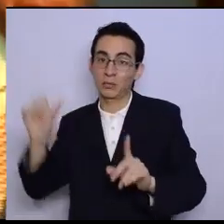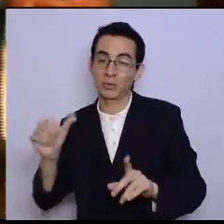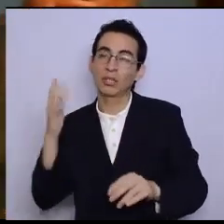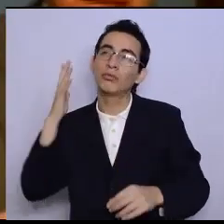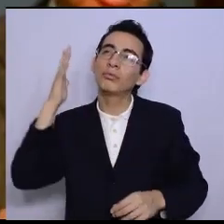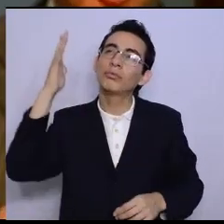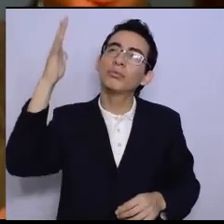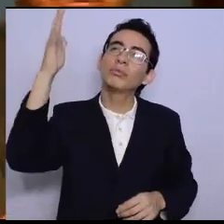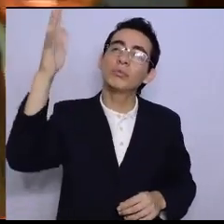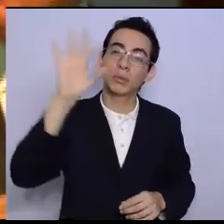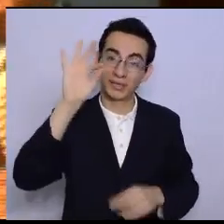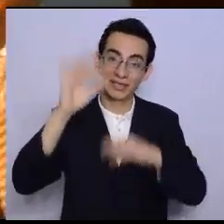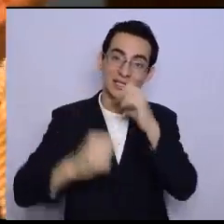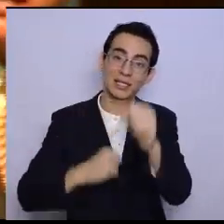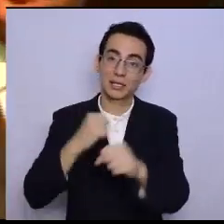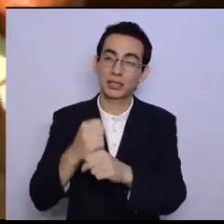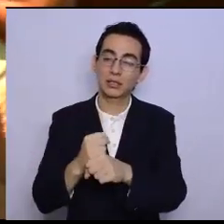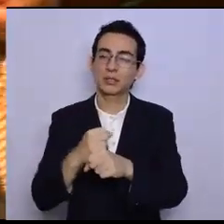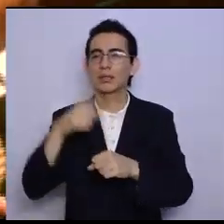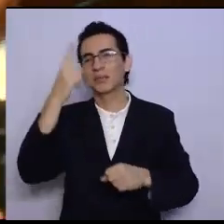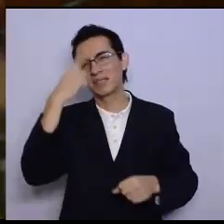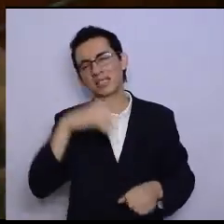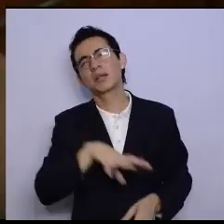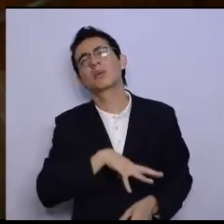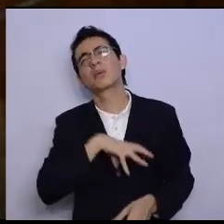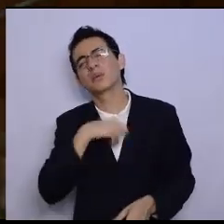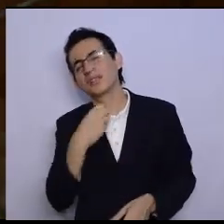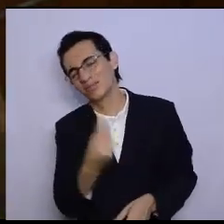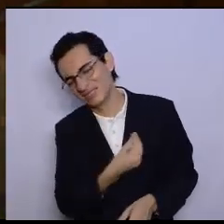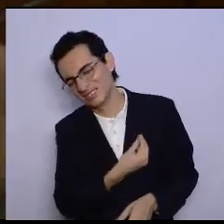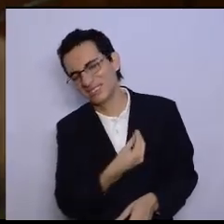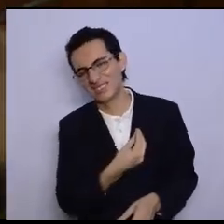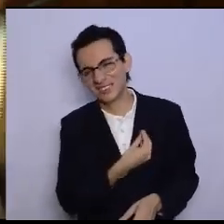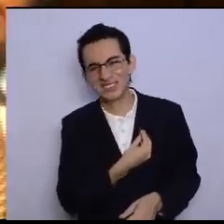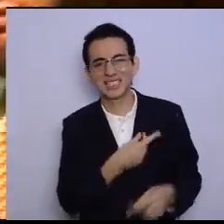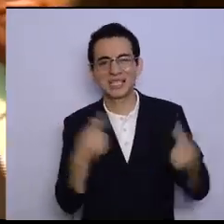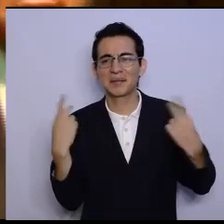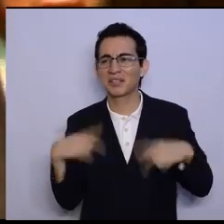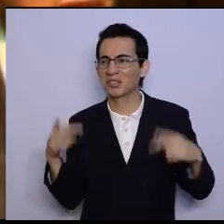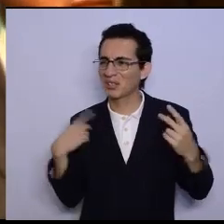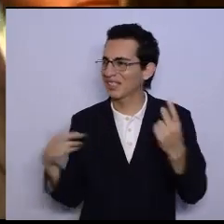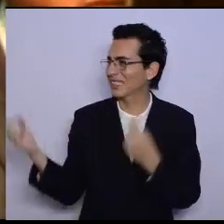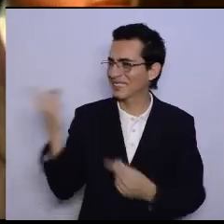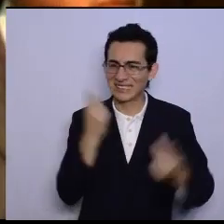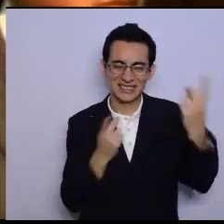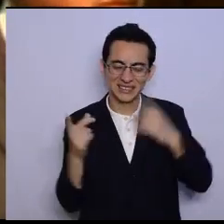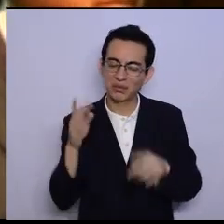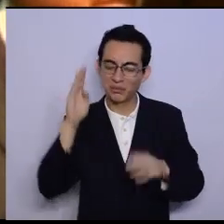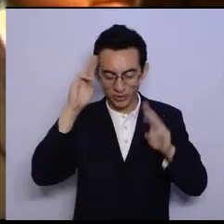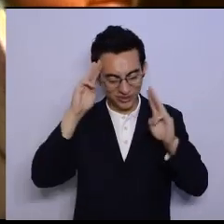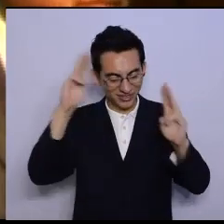40 años preparándolo para aguantar todas las murmuraciones del pueblo.